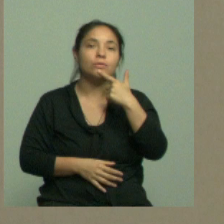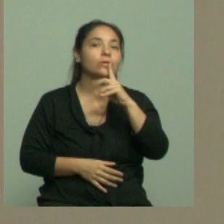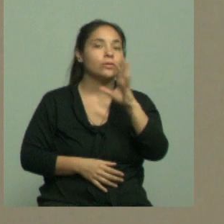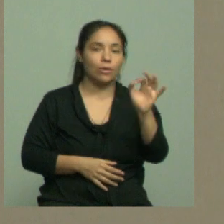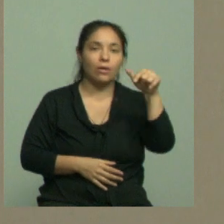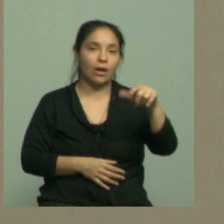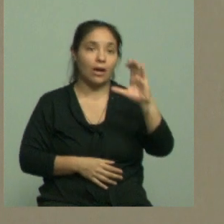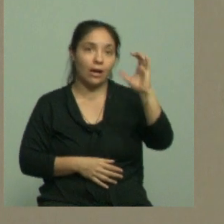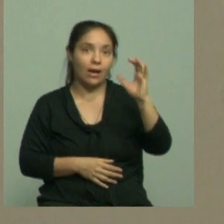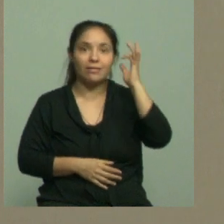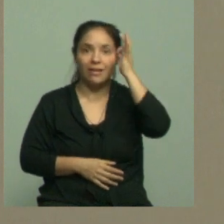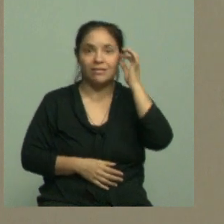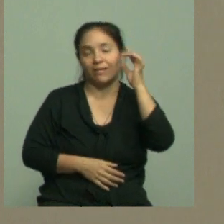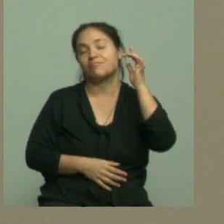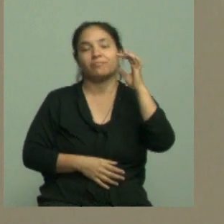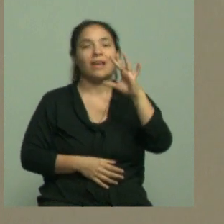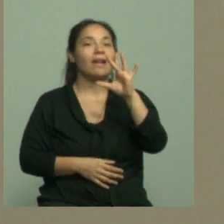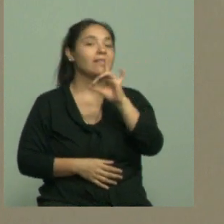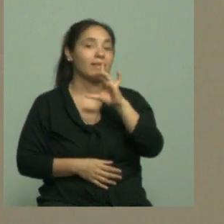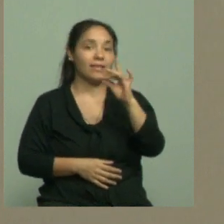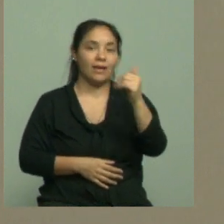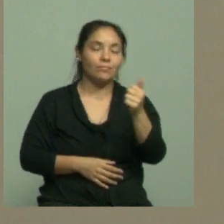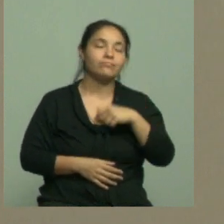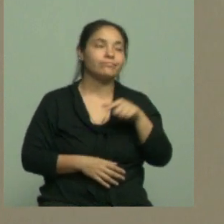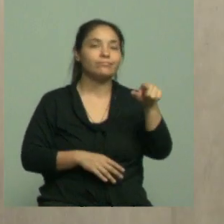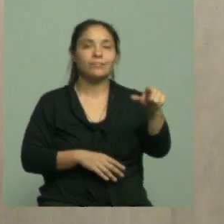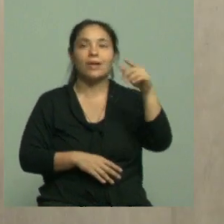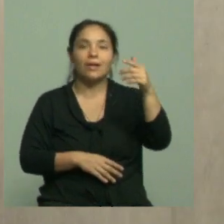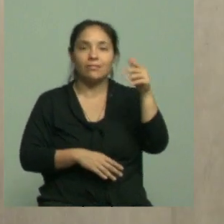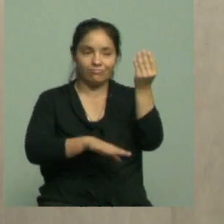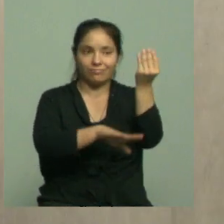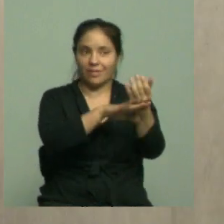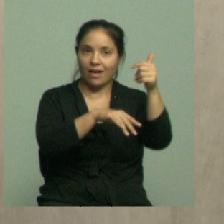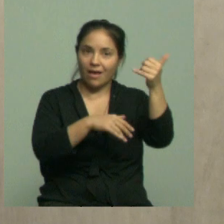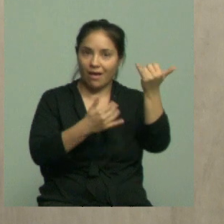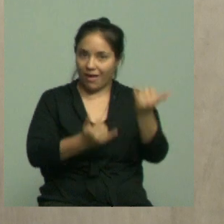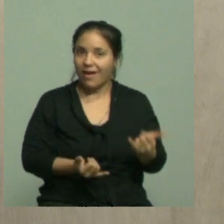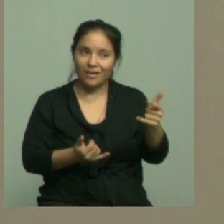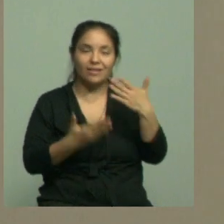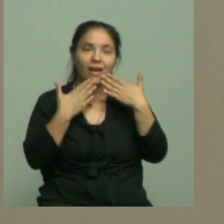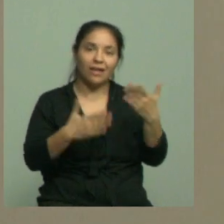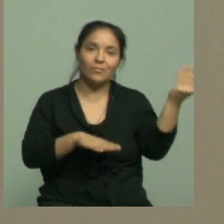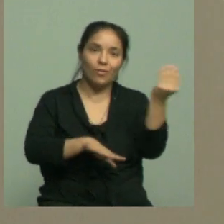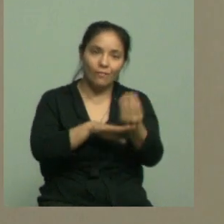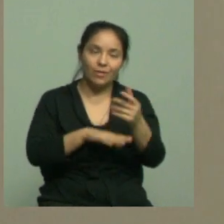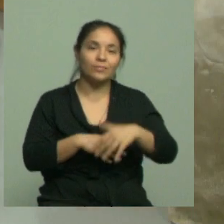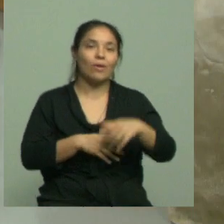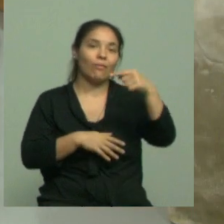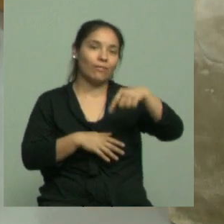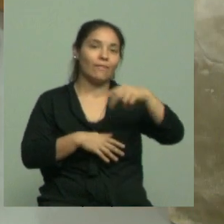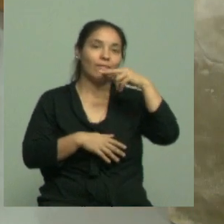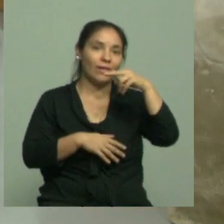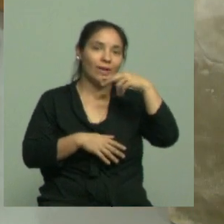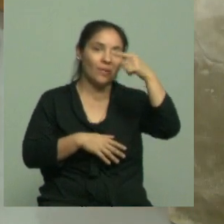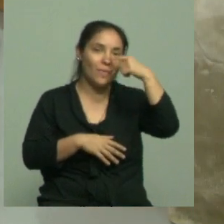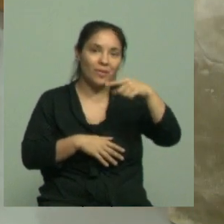de la TDA y Augusto lo tenemos aquí con nosotros. Gracias por venir, Augusto. No, gracias a ustedes. Último día de noviembre. Estamos como contando los días